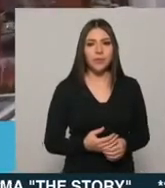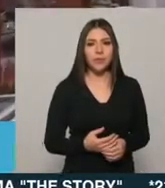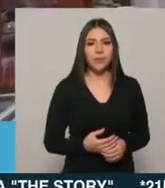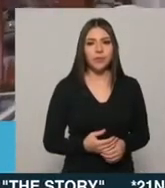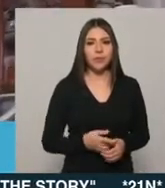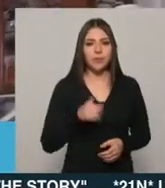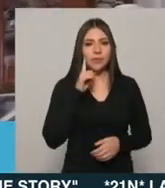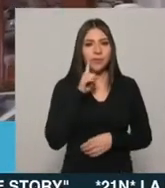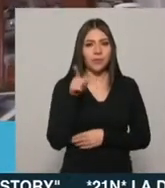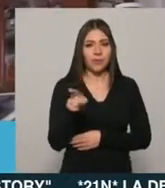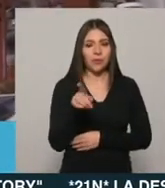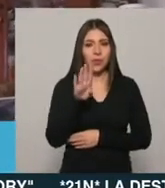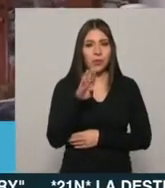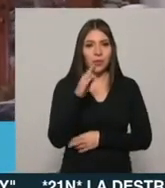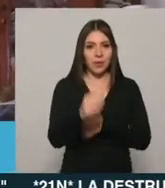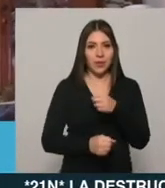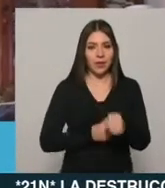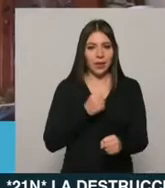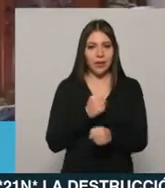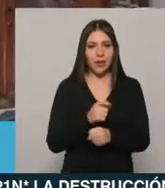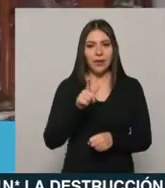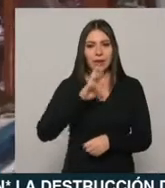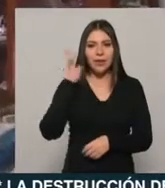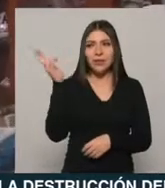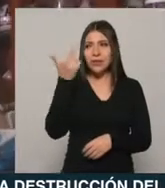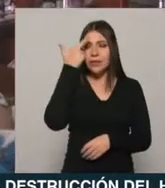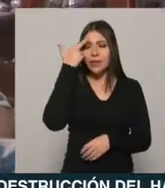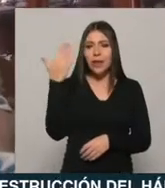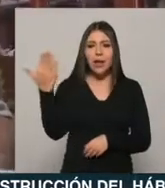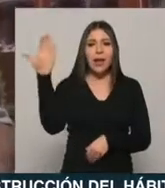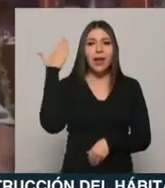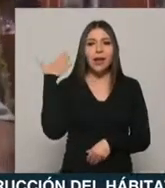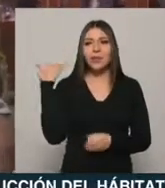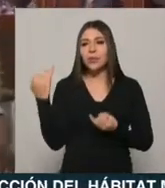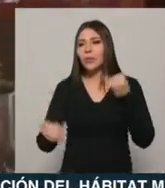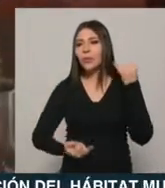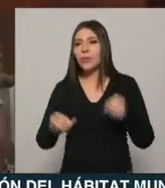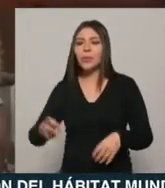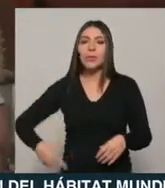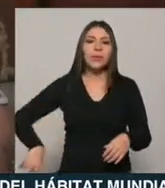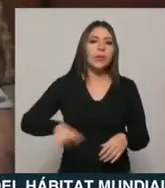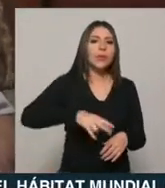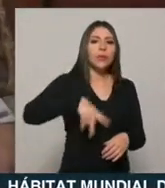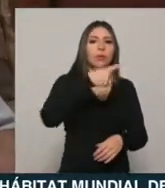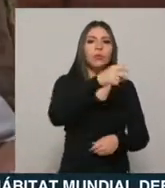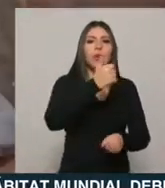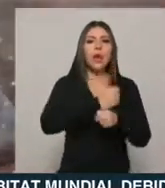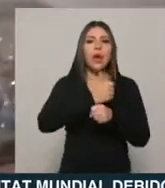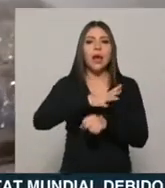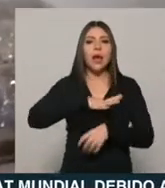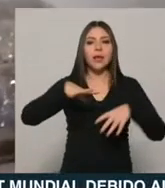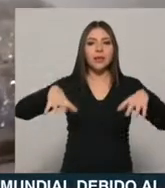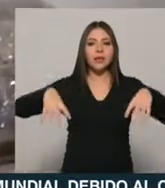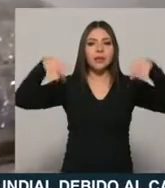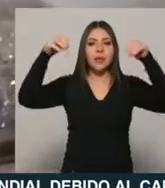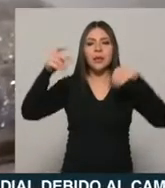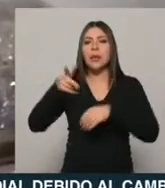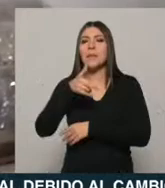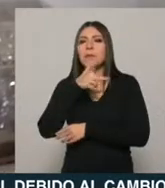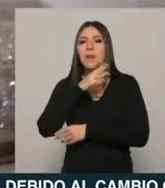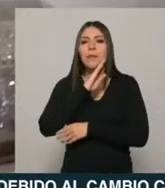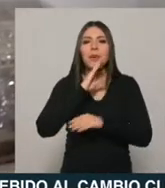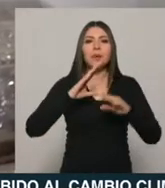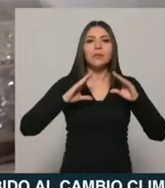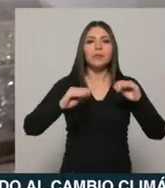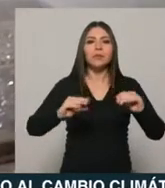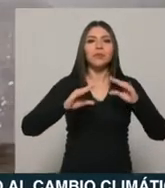A sus 90 años, Rebeca recuerda con alegría cuando corría y jugaba en el circo de su abuelo. El tener a sus padres como maestros